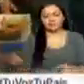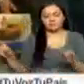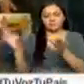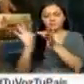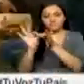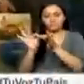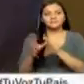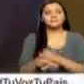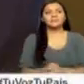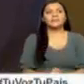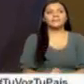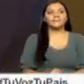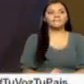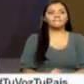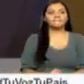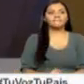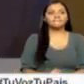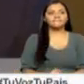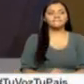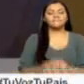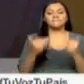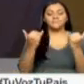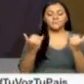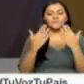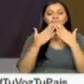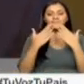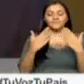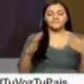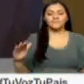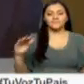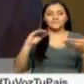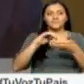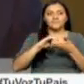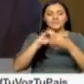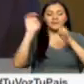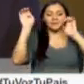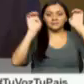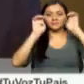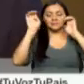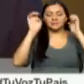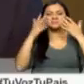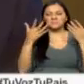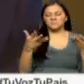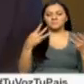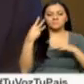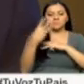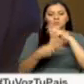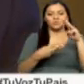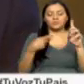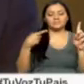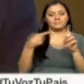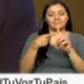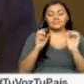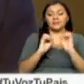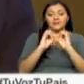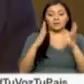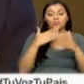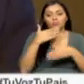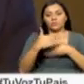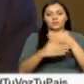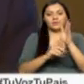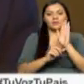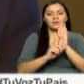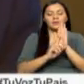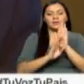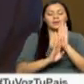hispano. Gracias a una alianza estratégica global, a través de las empresas